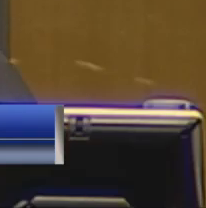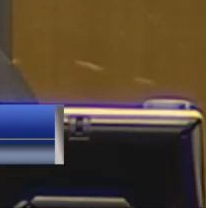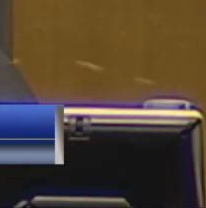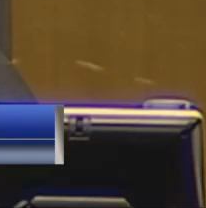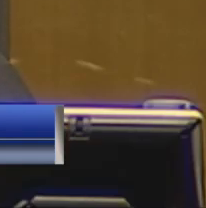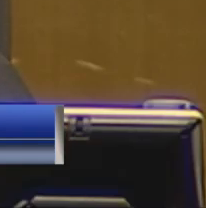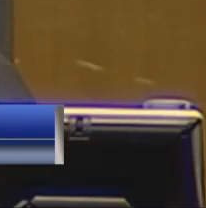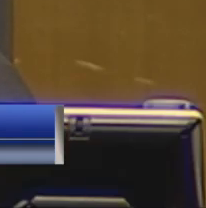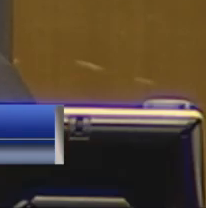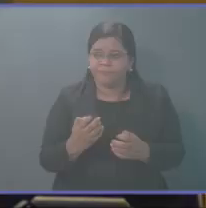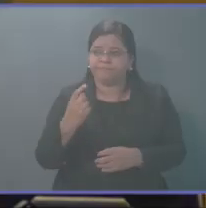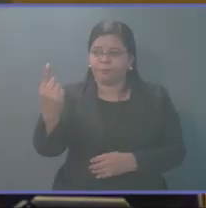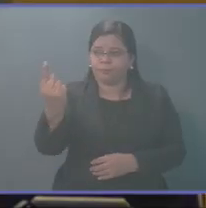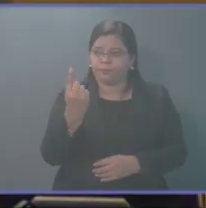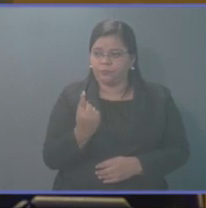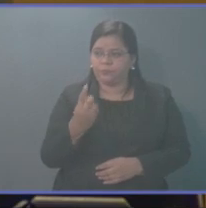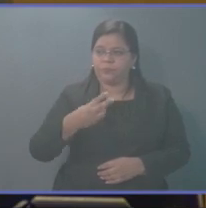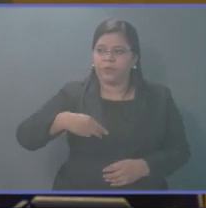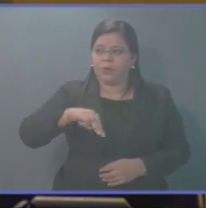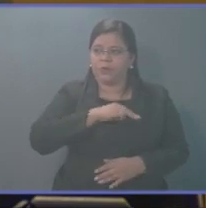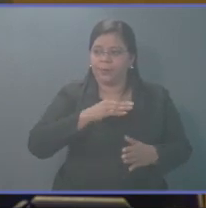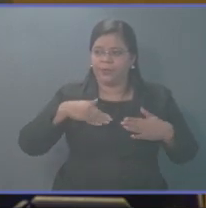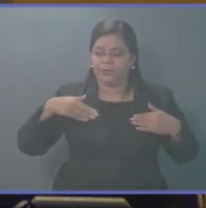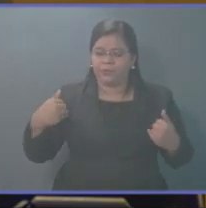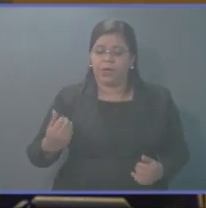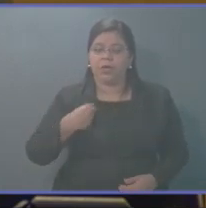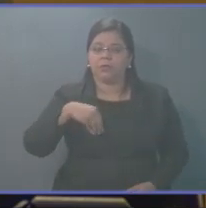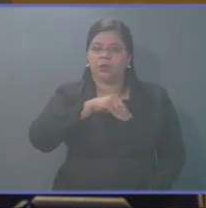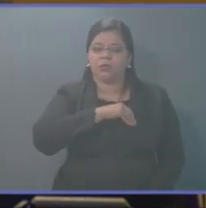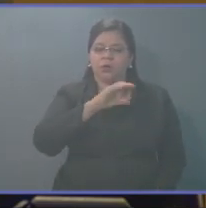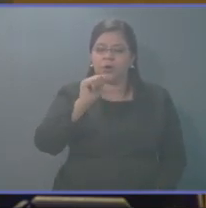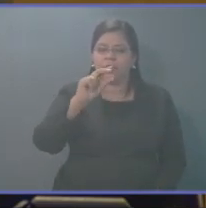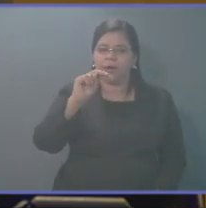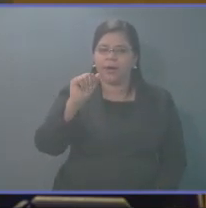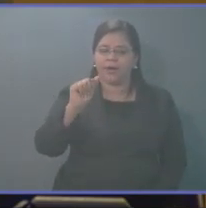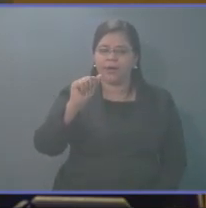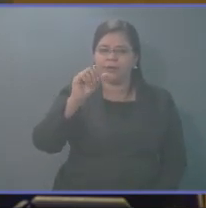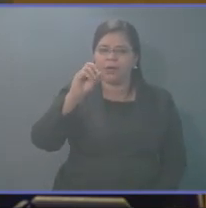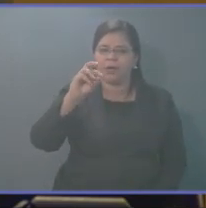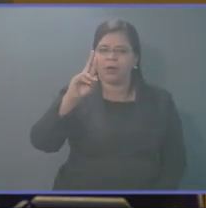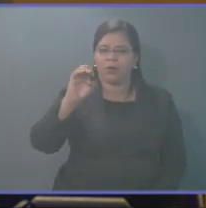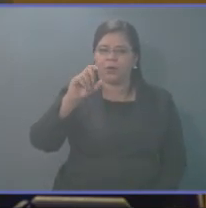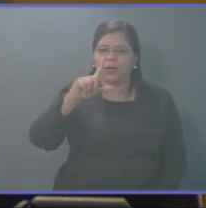Para interpelar a la ministra de Salud, doctora Ana del Carmen Orellana Verde,